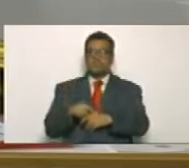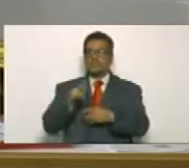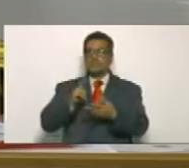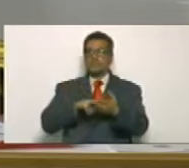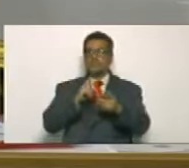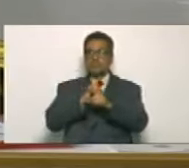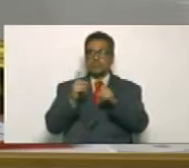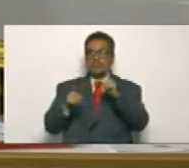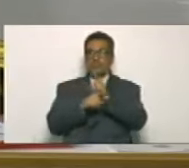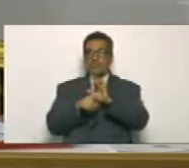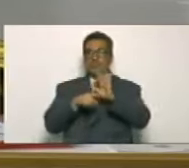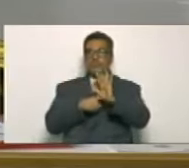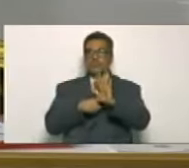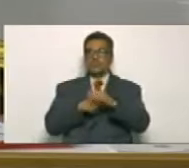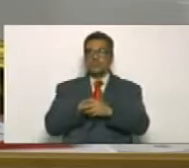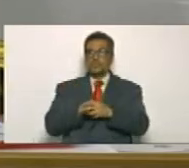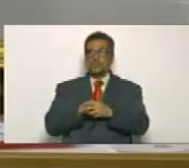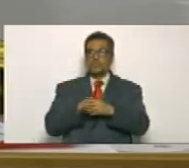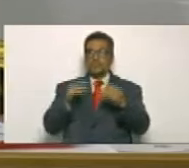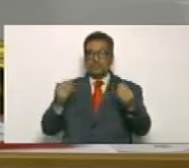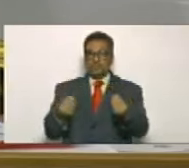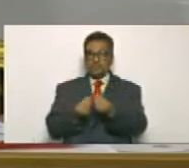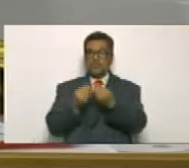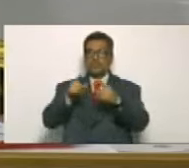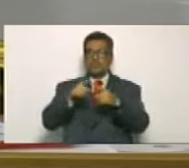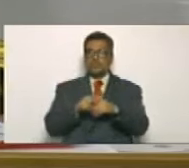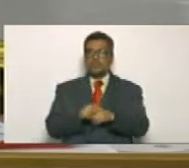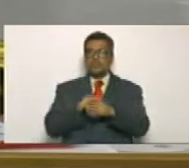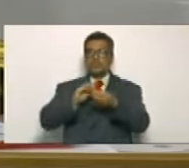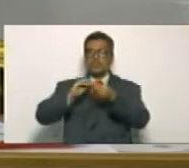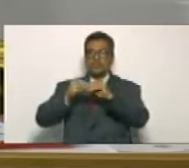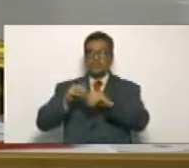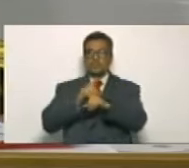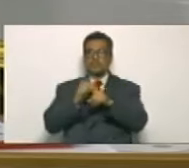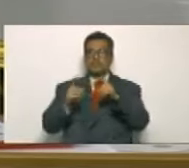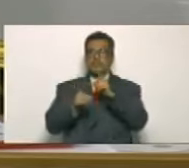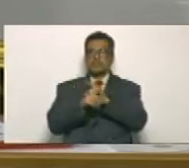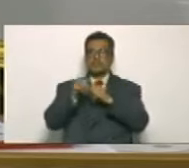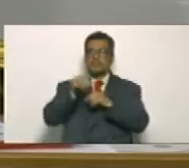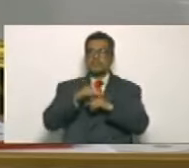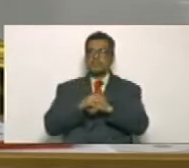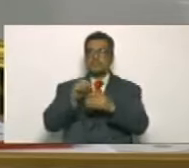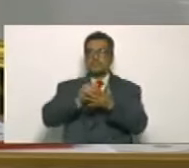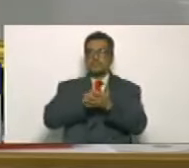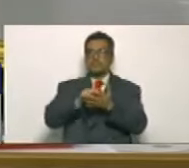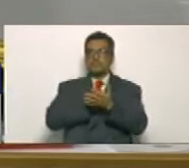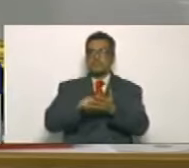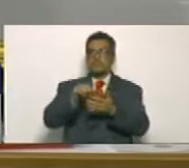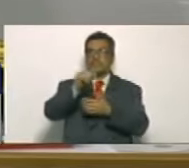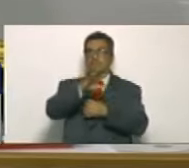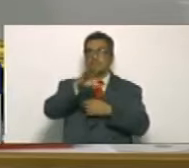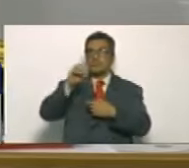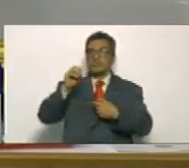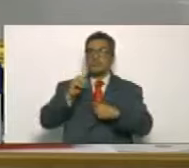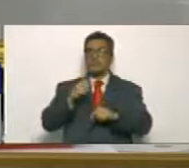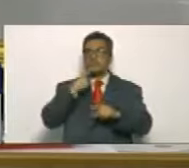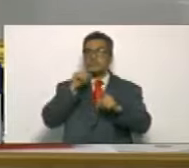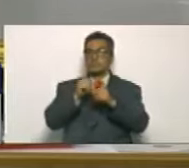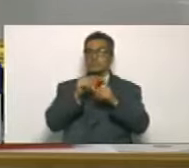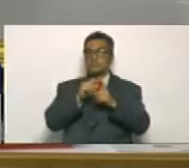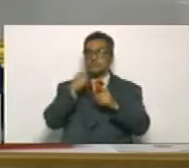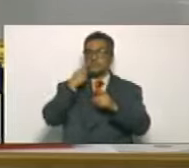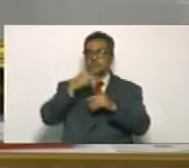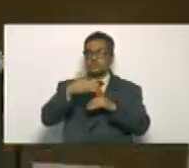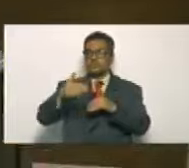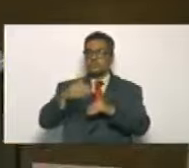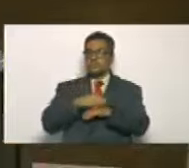la propuesta presentada en conjunto para la modificación del artículo 50, manifestarlo con